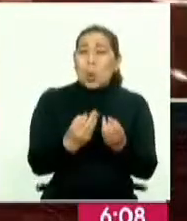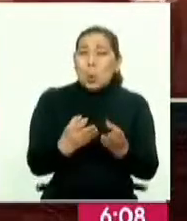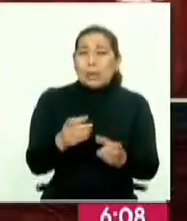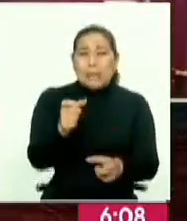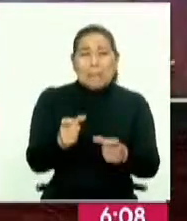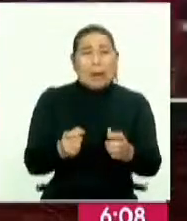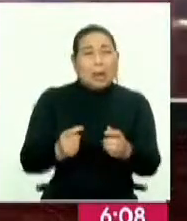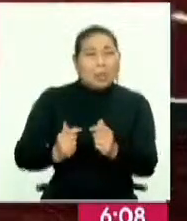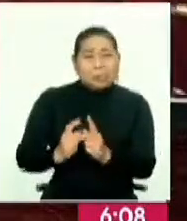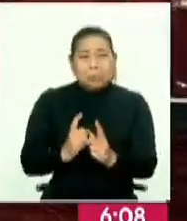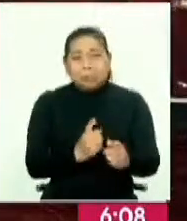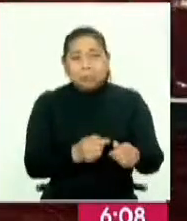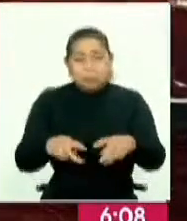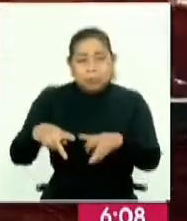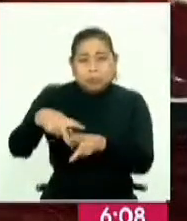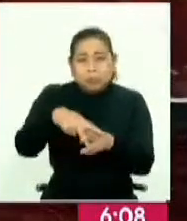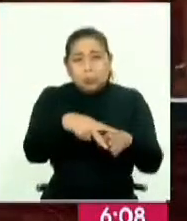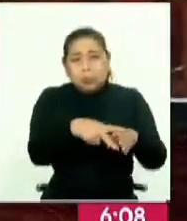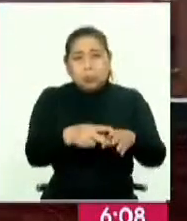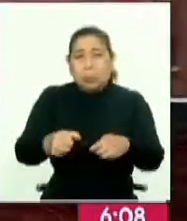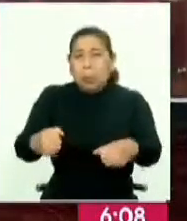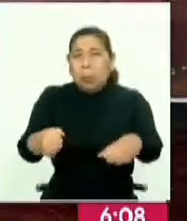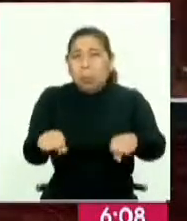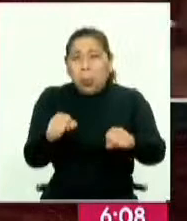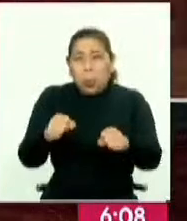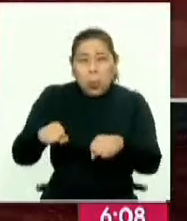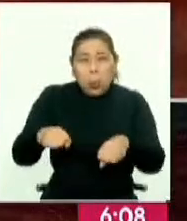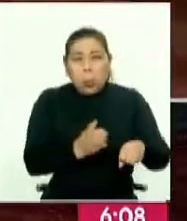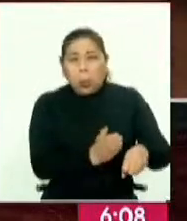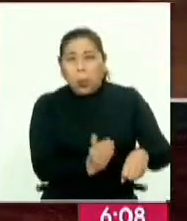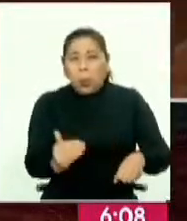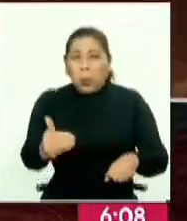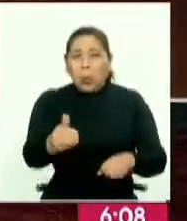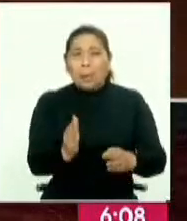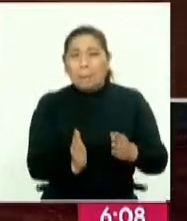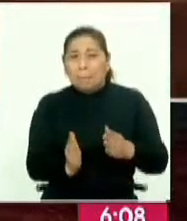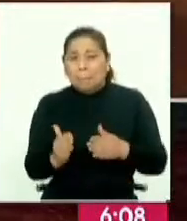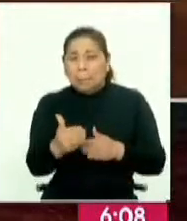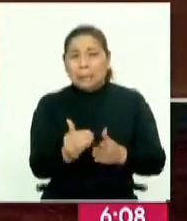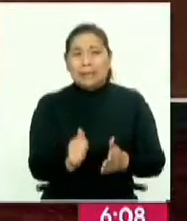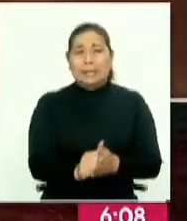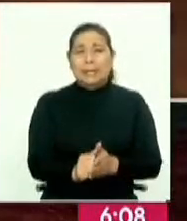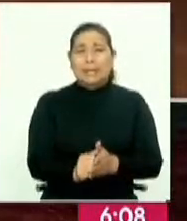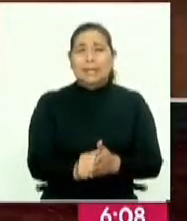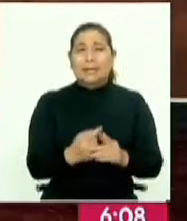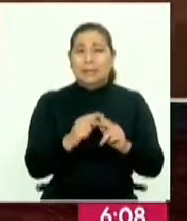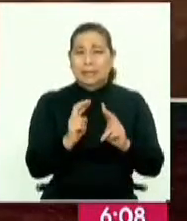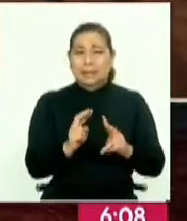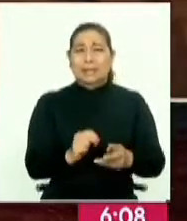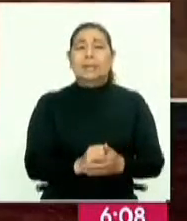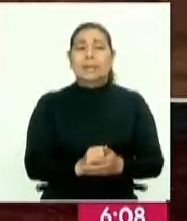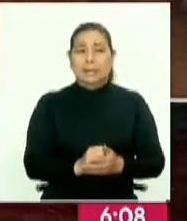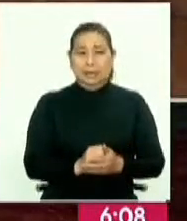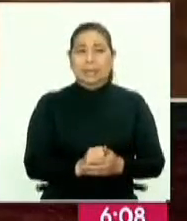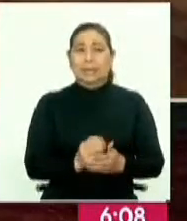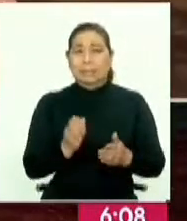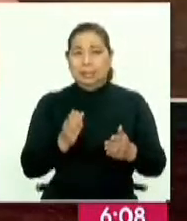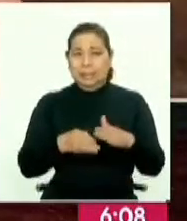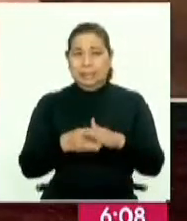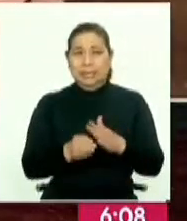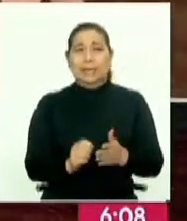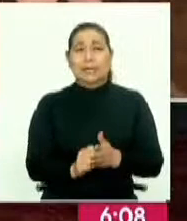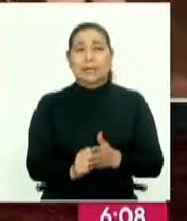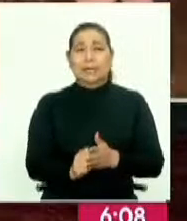persecución de la moto ingresó por acá y aquí hay una entrada que facilita dónde exactamente señal esta es una entrada que